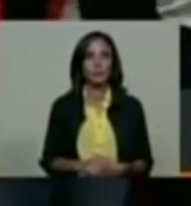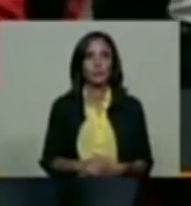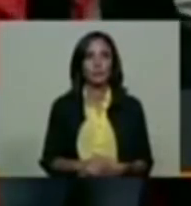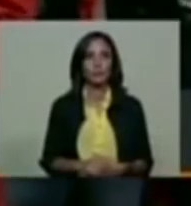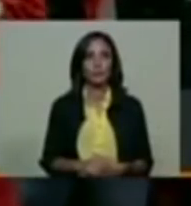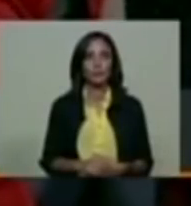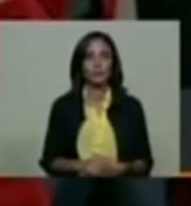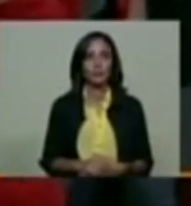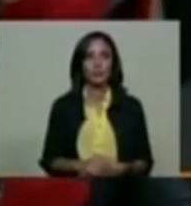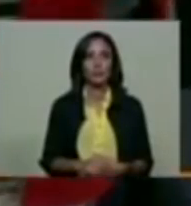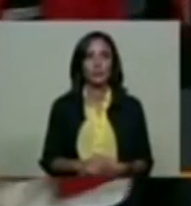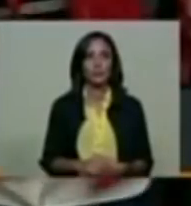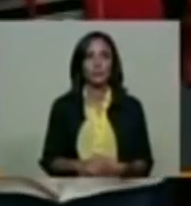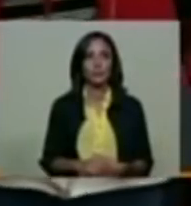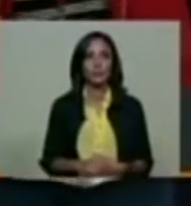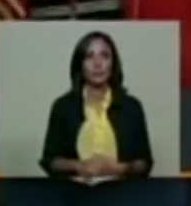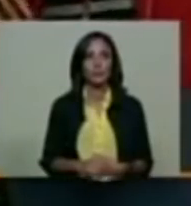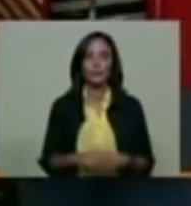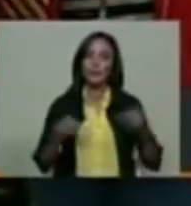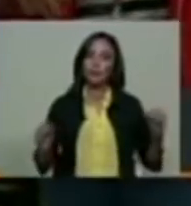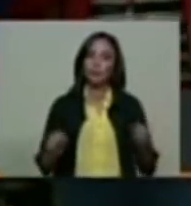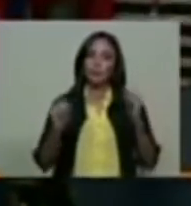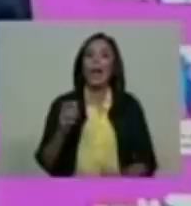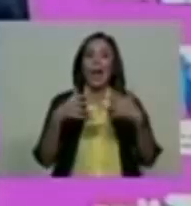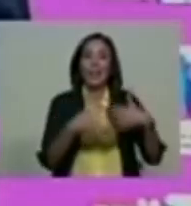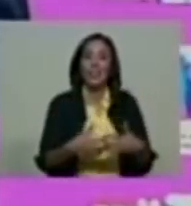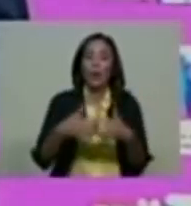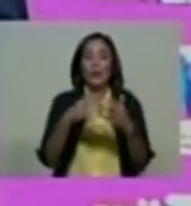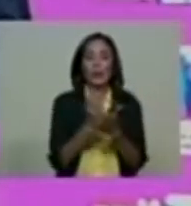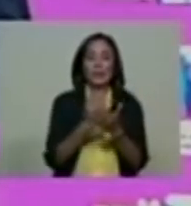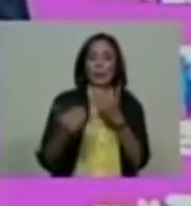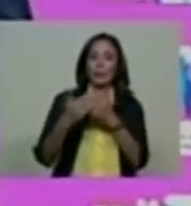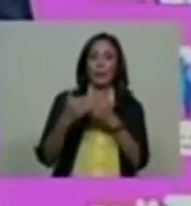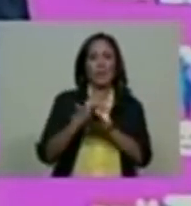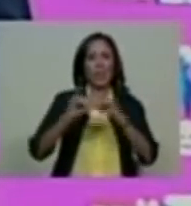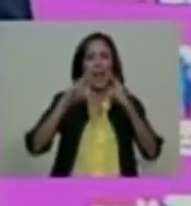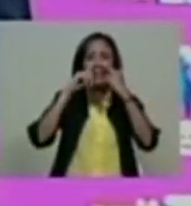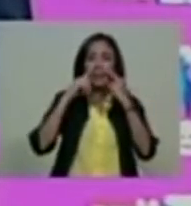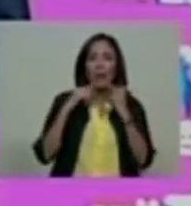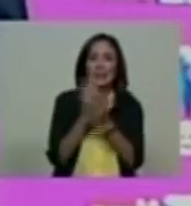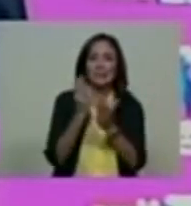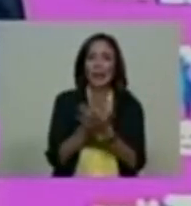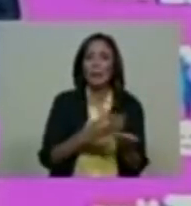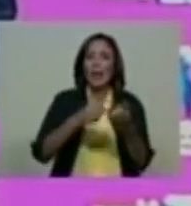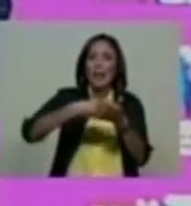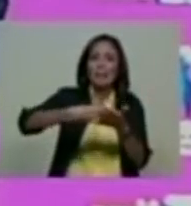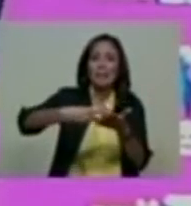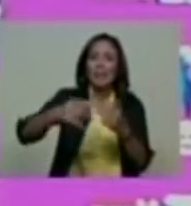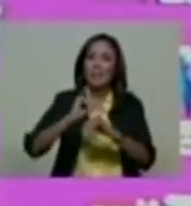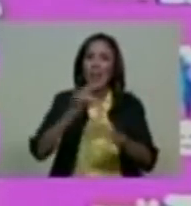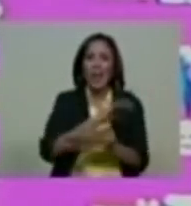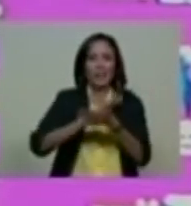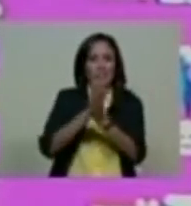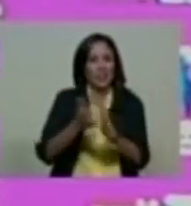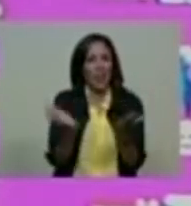calculado que se necesitarán dos años para lograr una recuperación. Basta de lloriqueos, ¿vale? Así lo digo, con